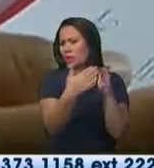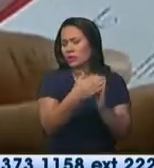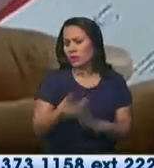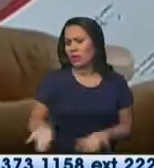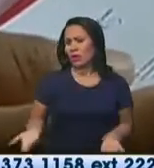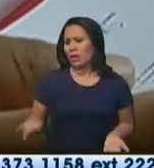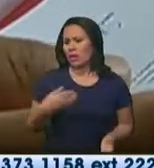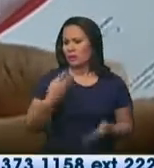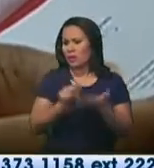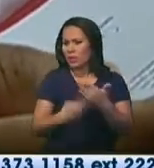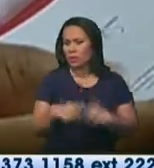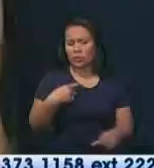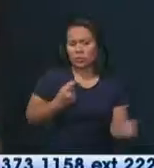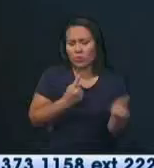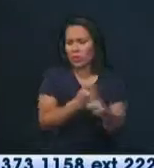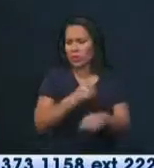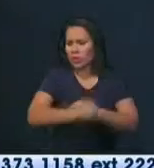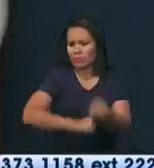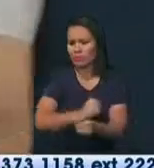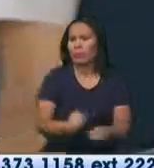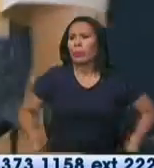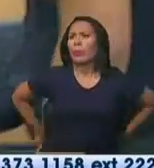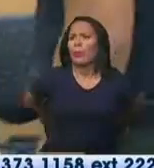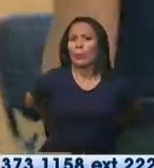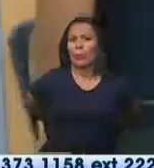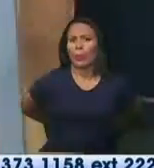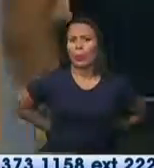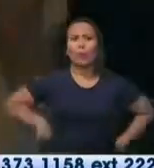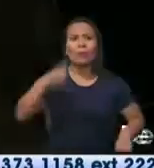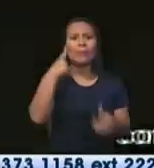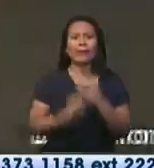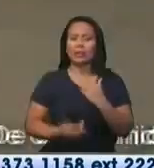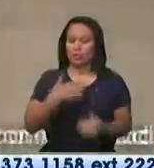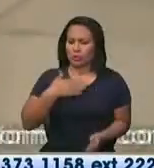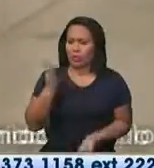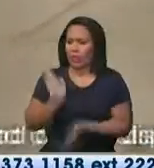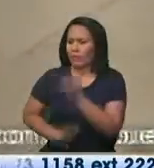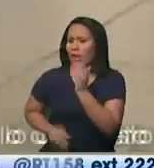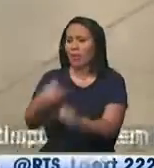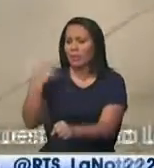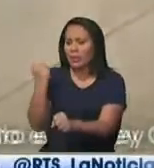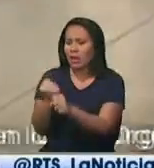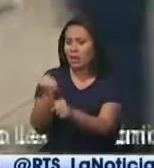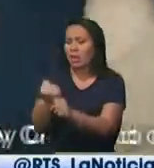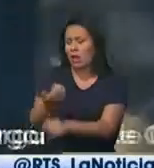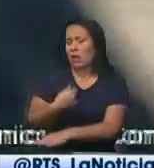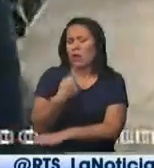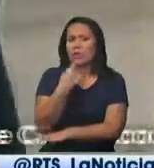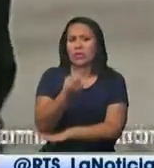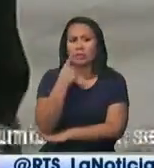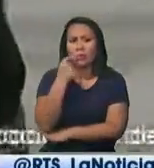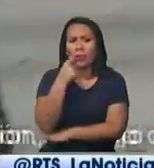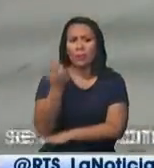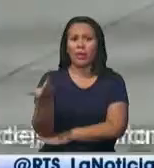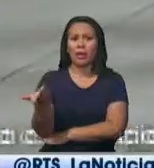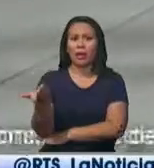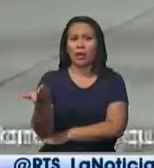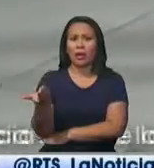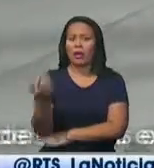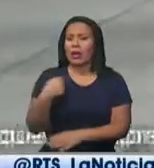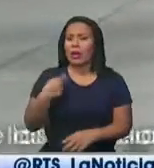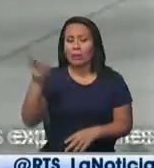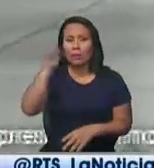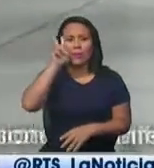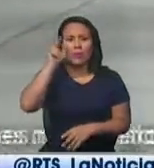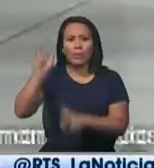mientras su padre cumplía con un compromiso de trabajo. Ese momento habría sido aprovechado por los